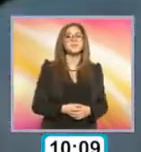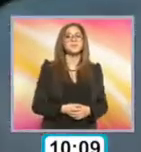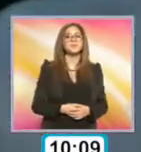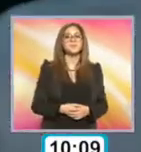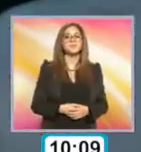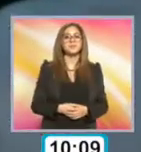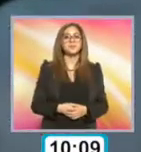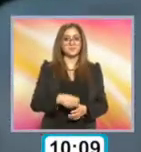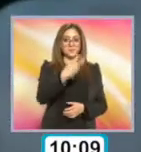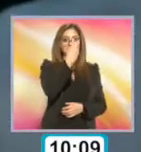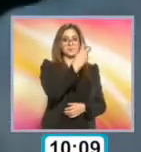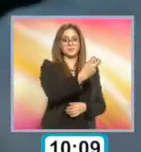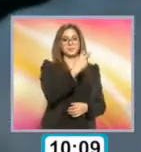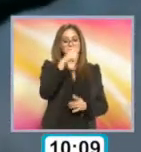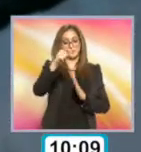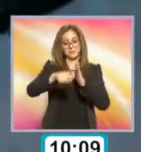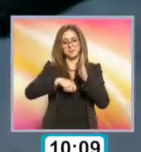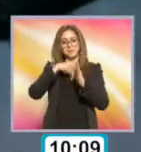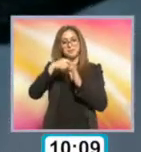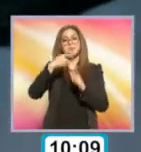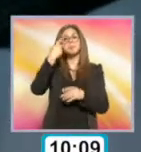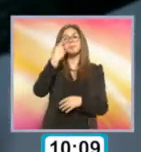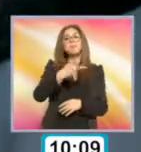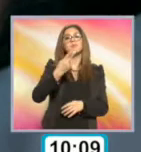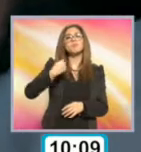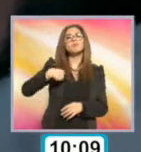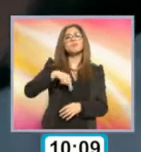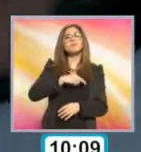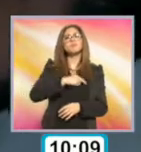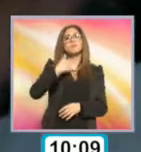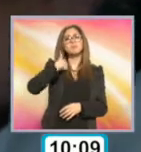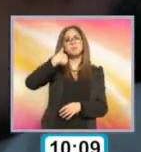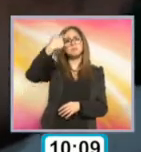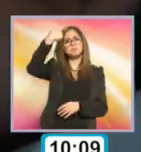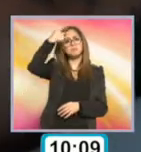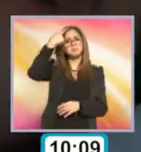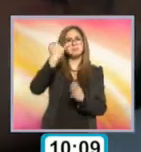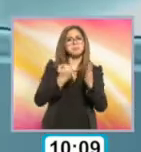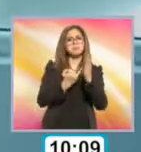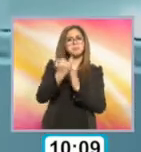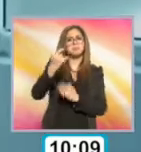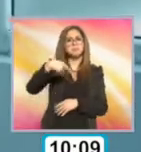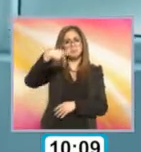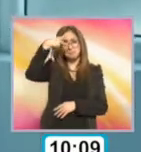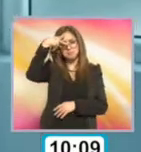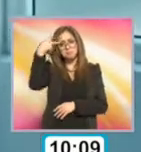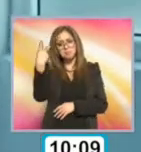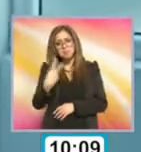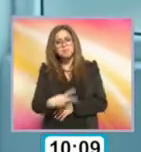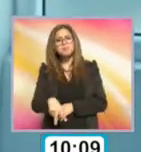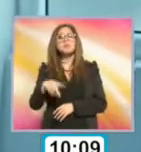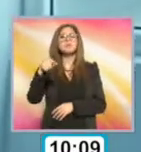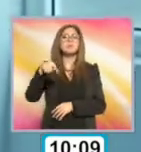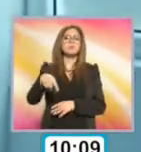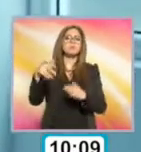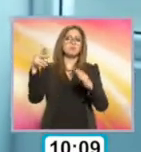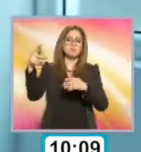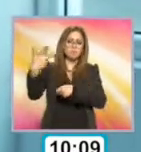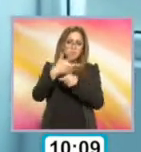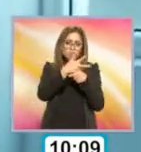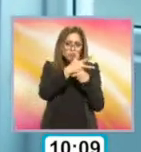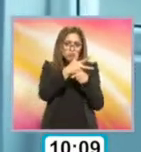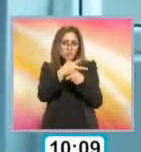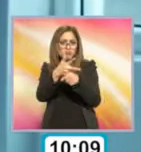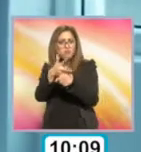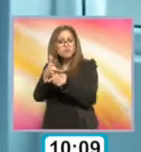repente y decidimos, ¿por qué no hacemos el video acá de una vez? Conseguimos una muy buena casa productora aquí